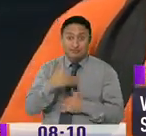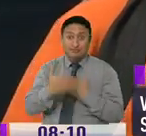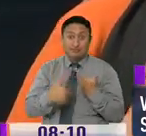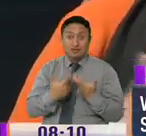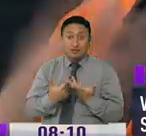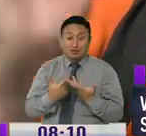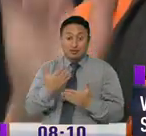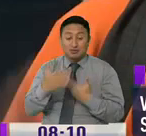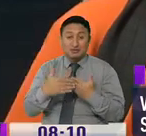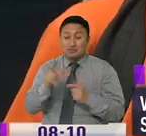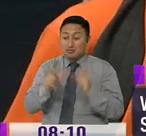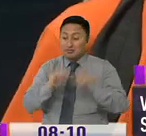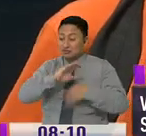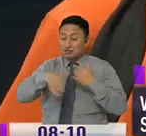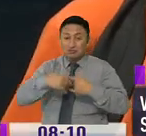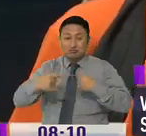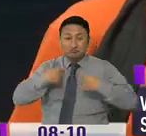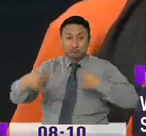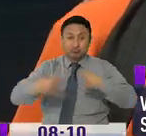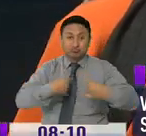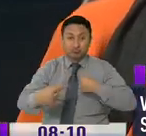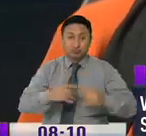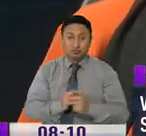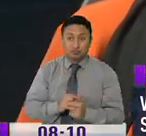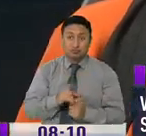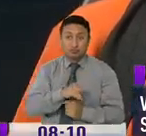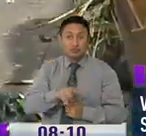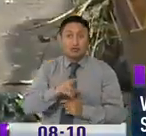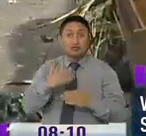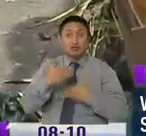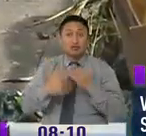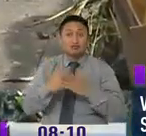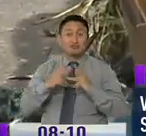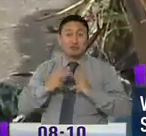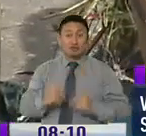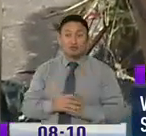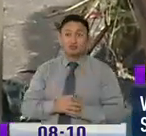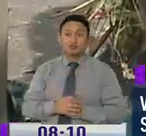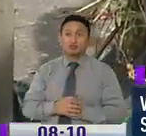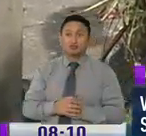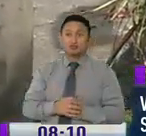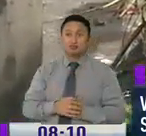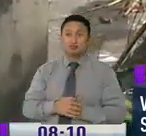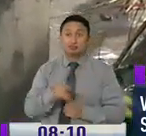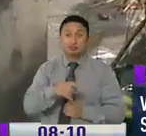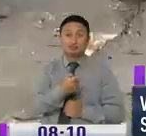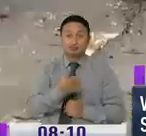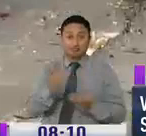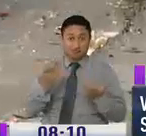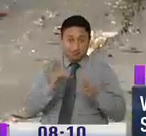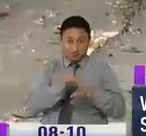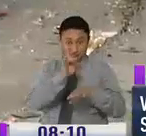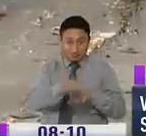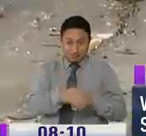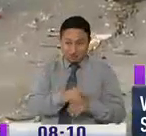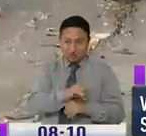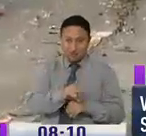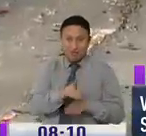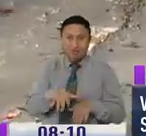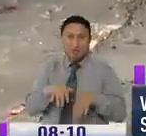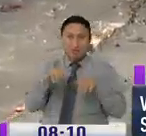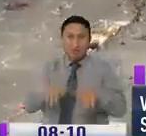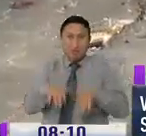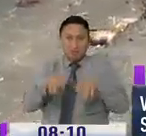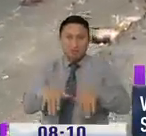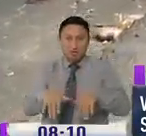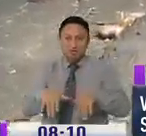se transmite a todo, eso tiene que ver con la salud. Pero no solo que los desperdicios se quedan aquí, sino que los perros hacen de